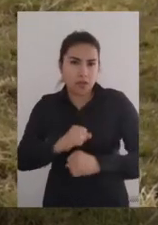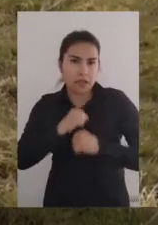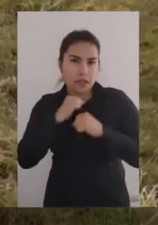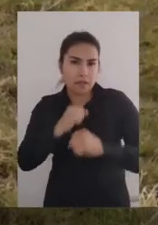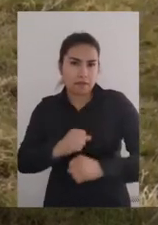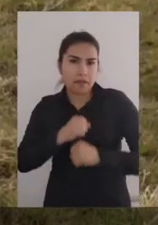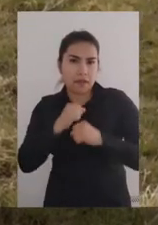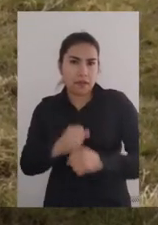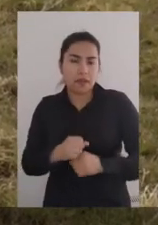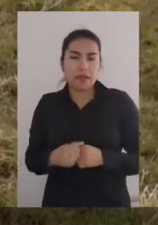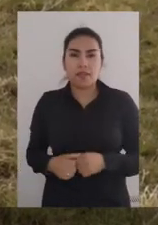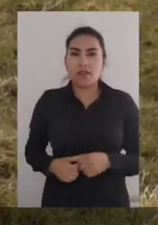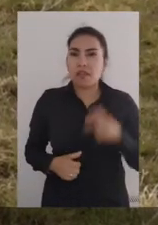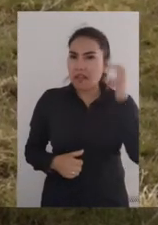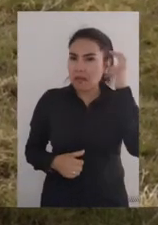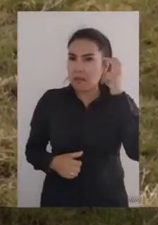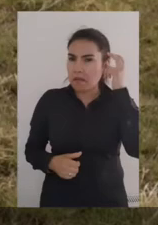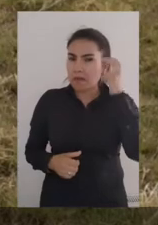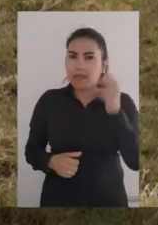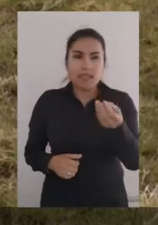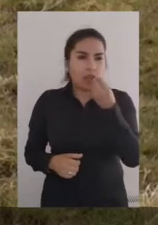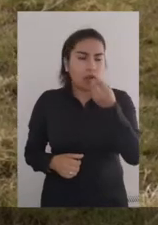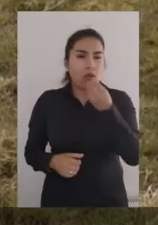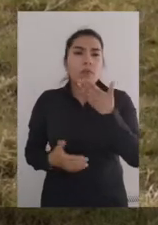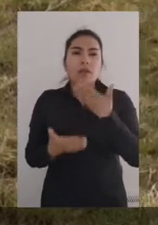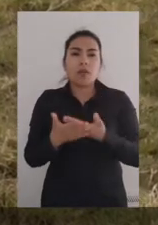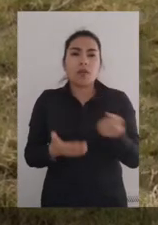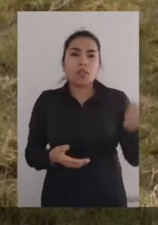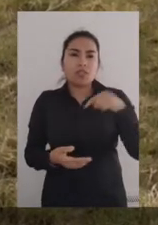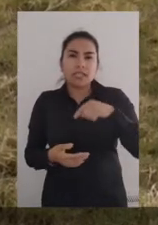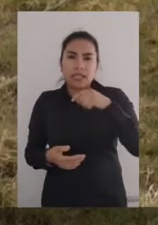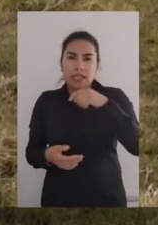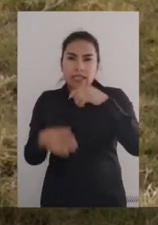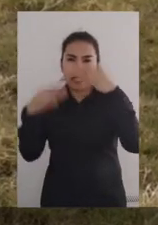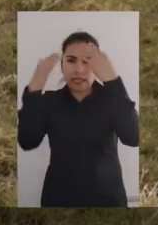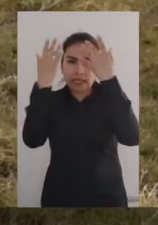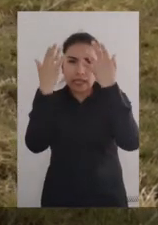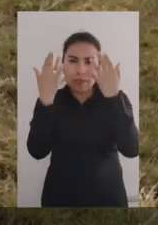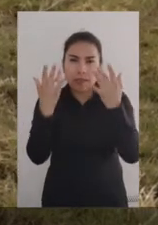las vacas se las comen cuando el tiempo invierno